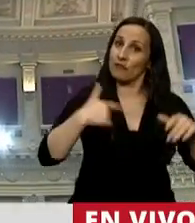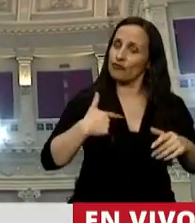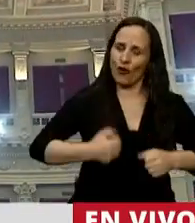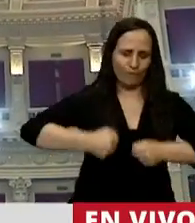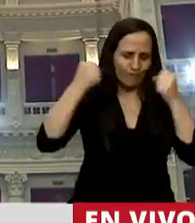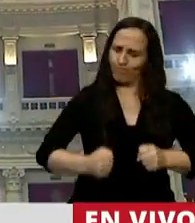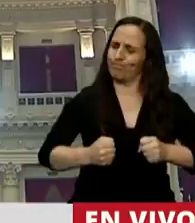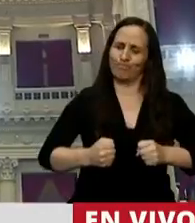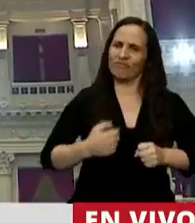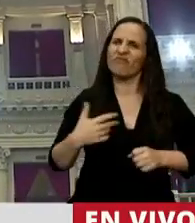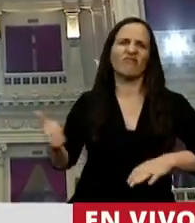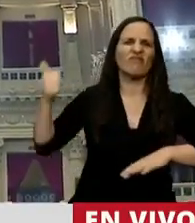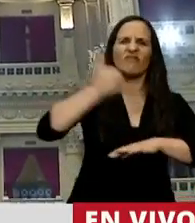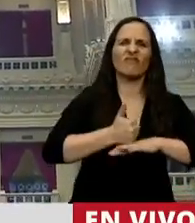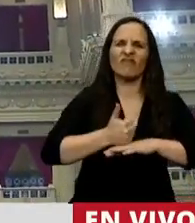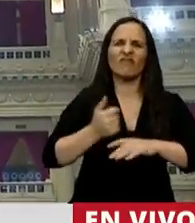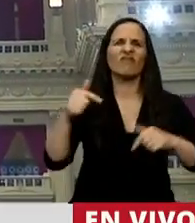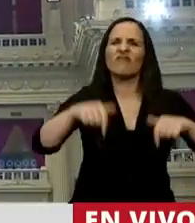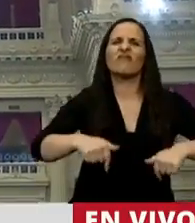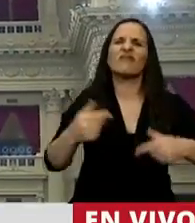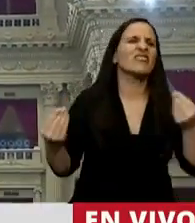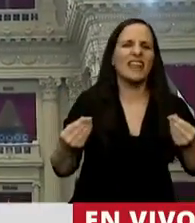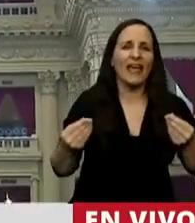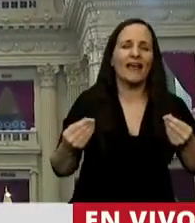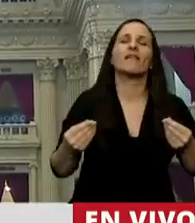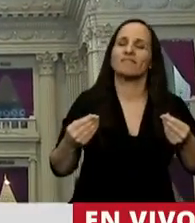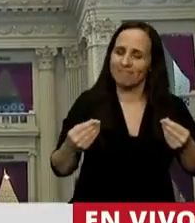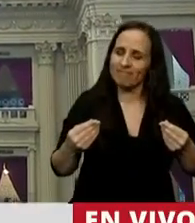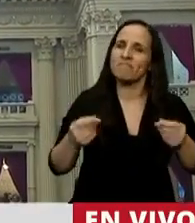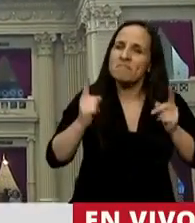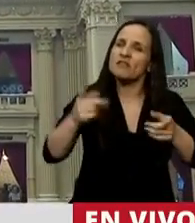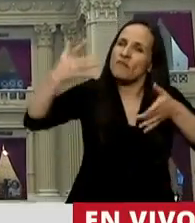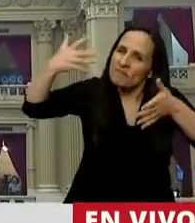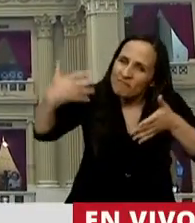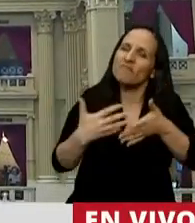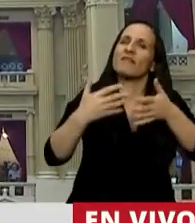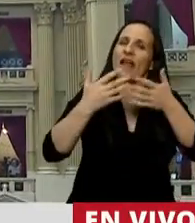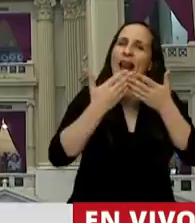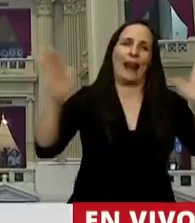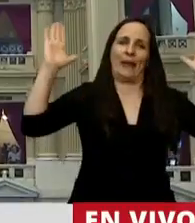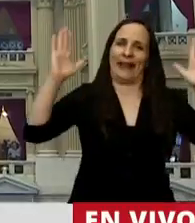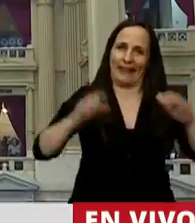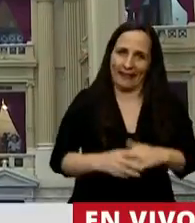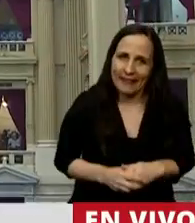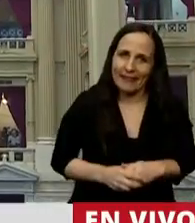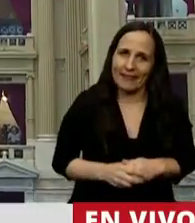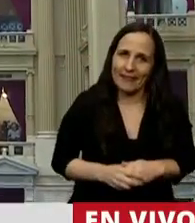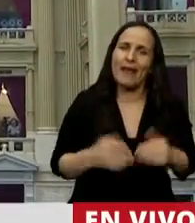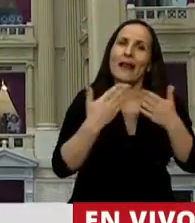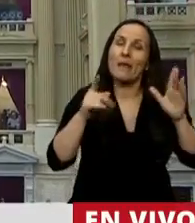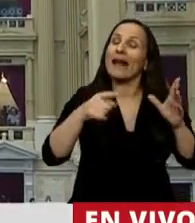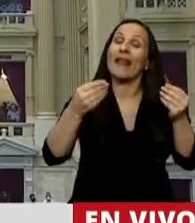hacer acá es a ratificar esa historia de libertad, a darle a esa libertad una conquista